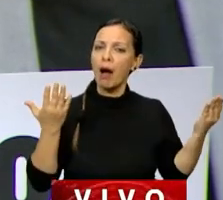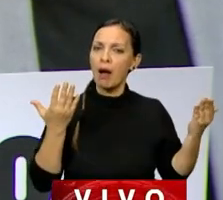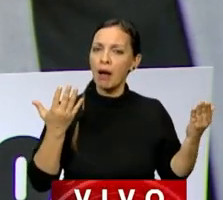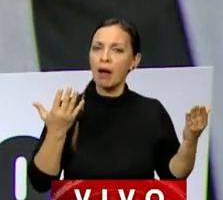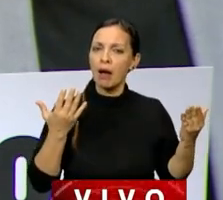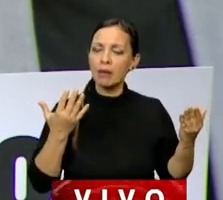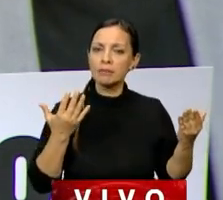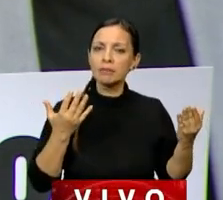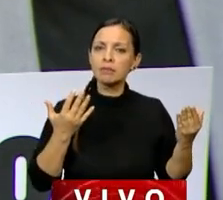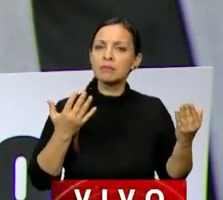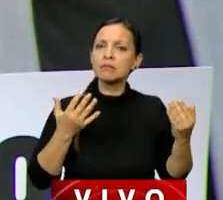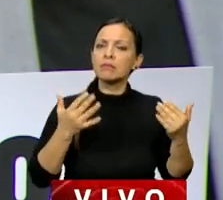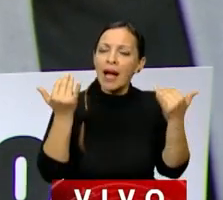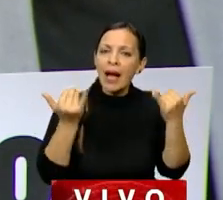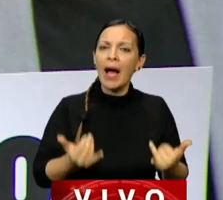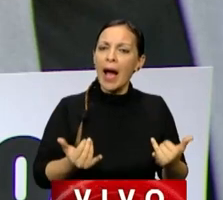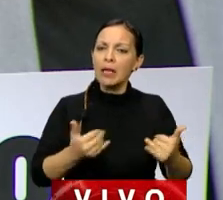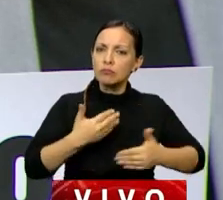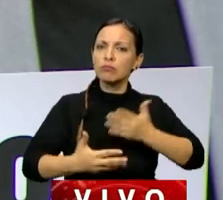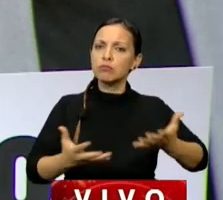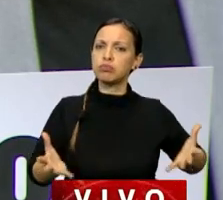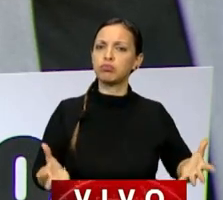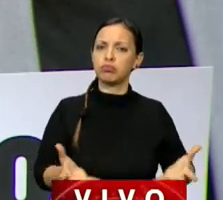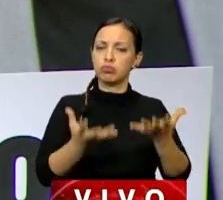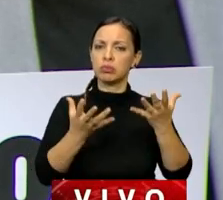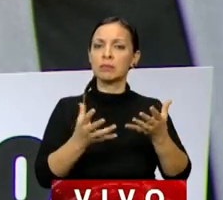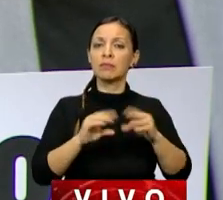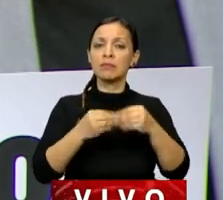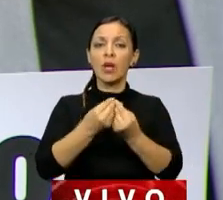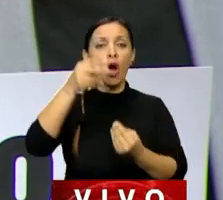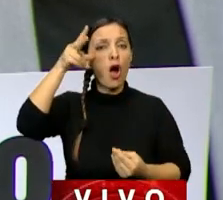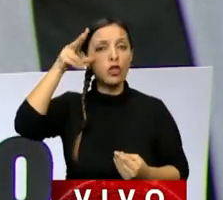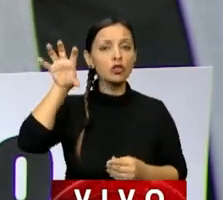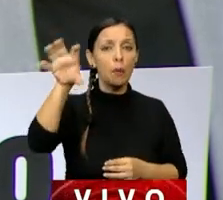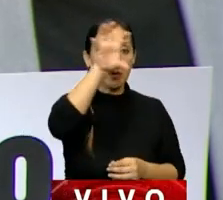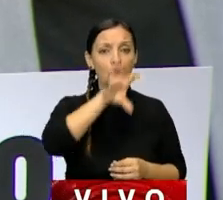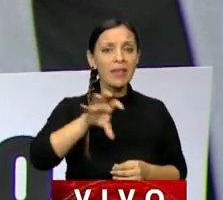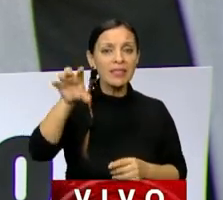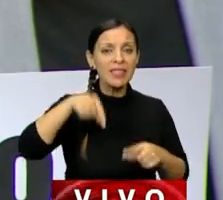fuertes de que se está reanimando. Ahí tenemos 8 provincias donde los docentes